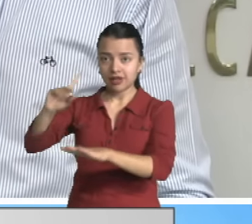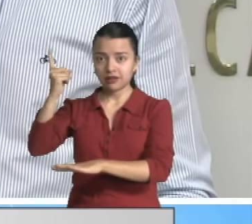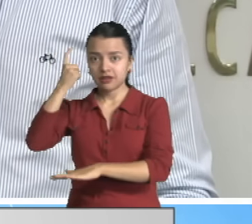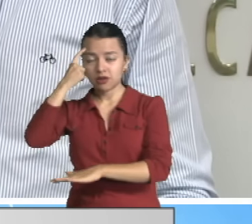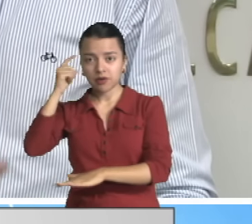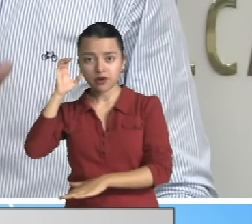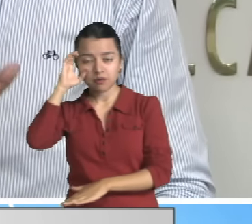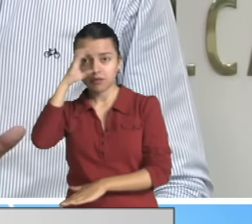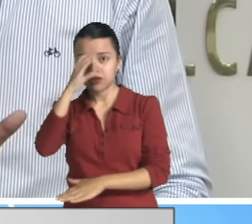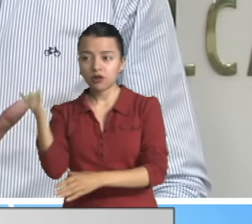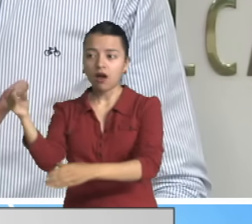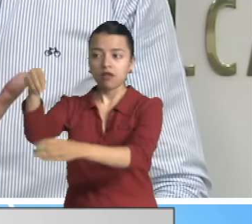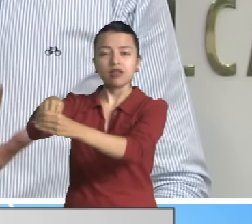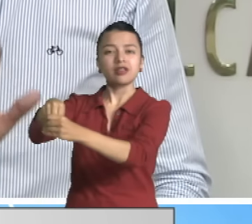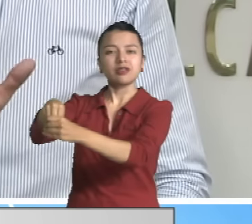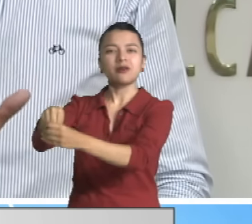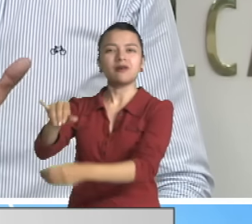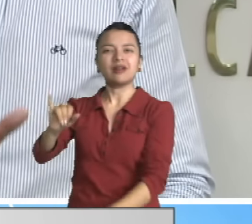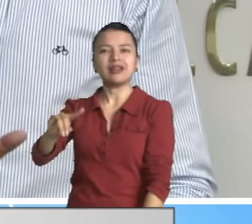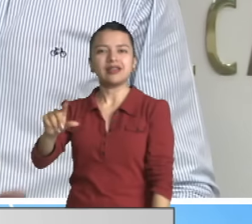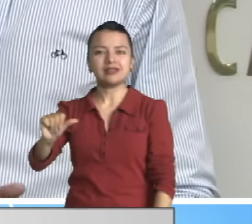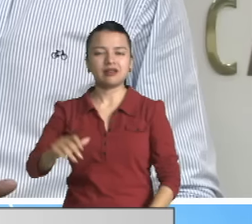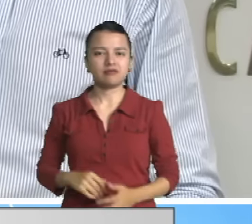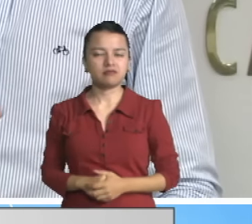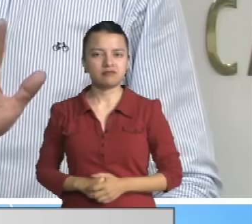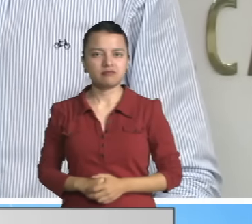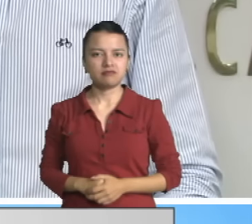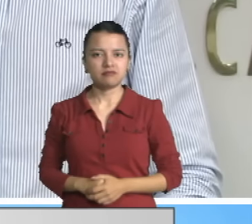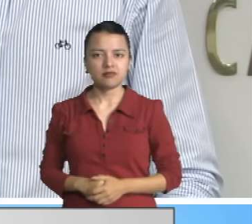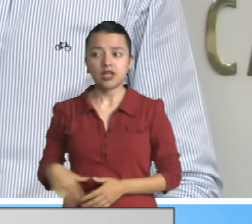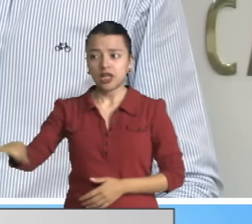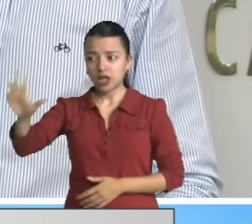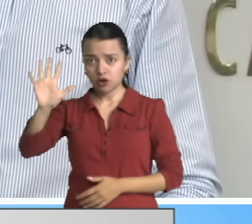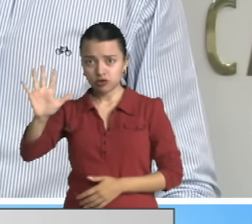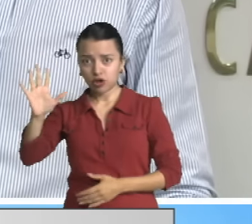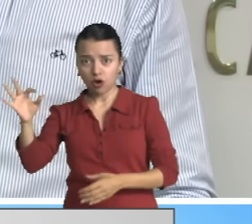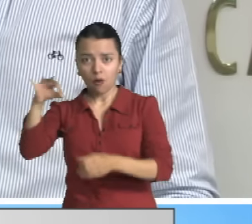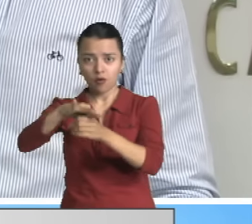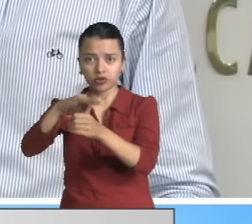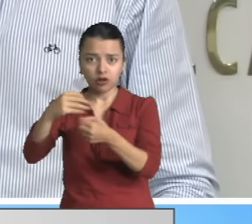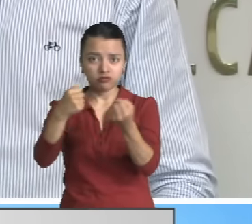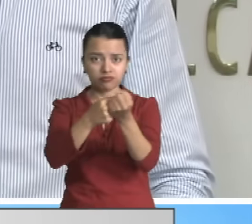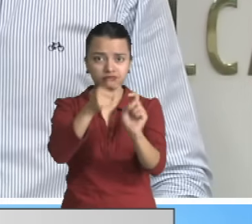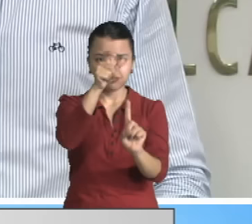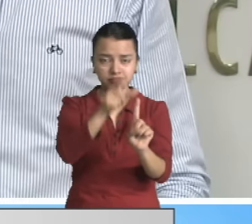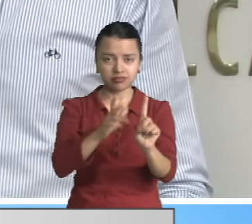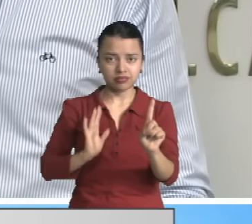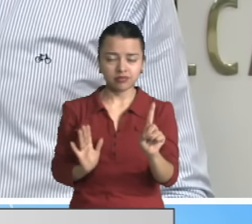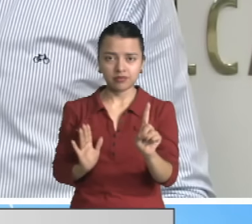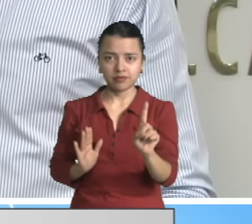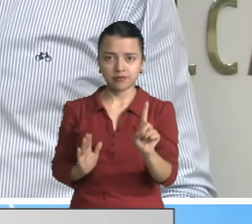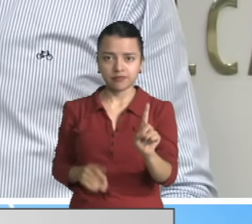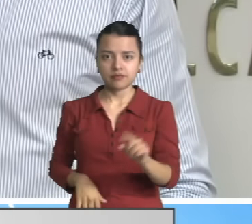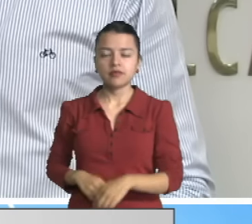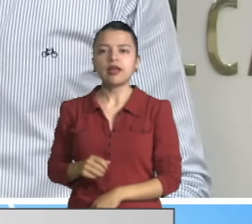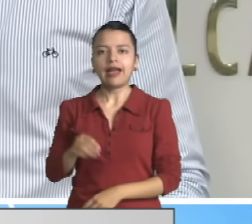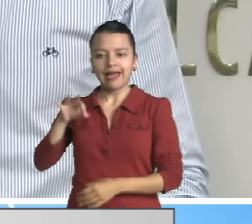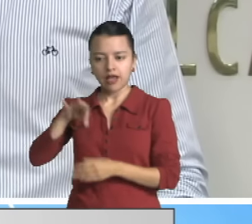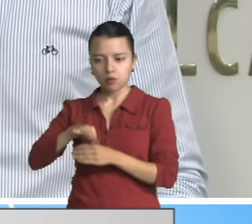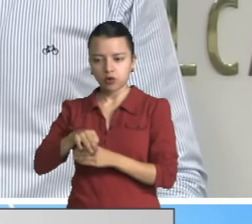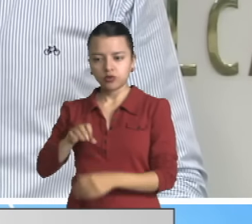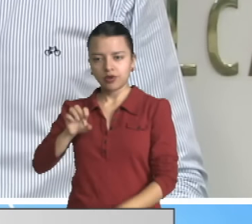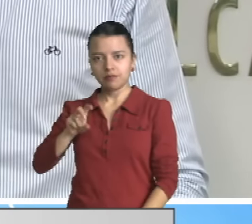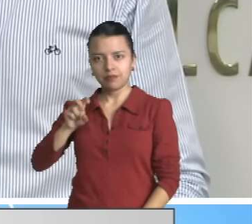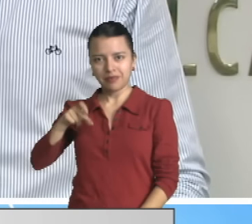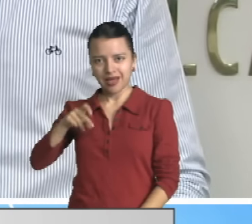ISA. Los 5 votaron a favor de esta persona, los otros 4 votos fueron negativos. El voto de EPM, de la persona